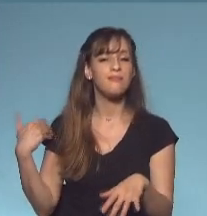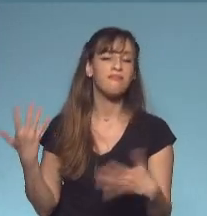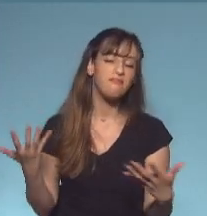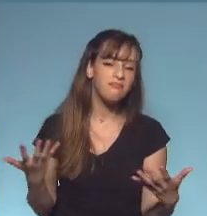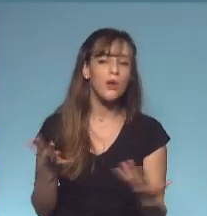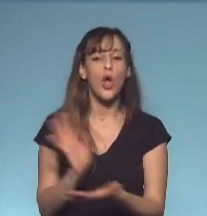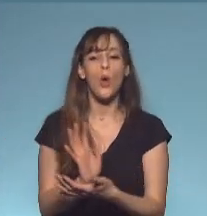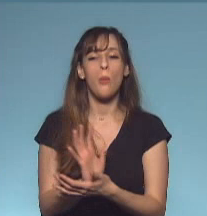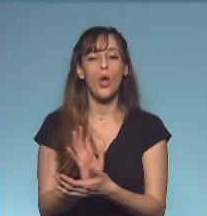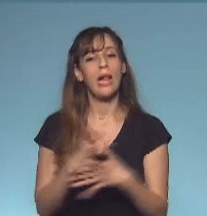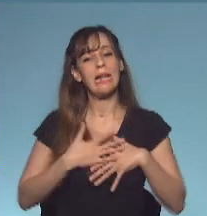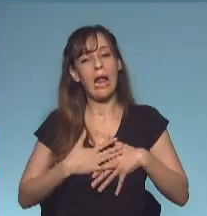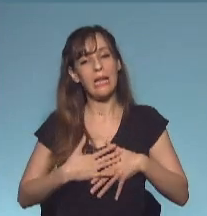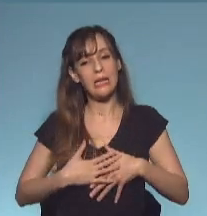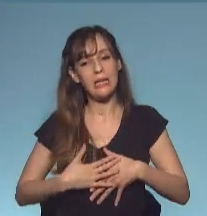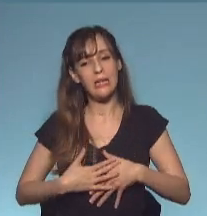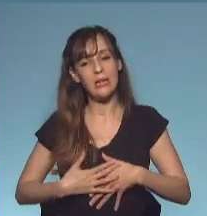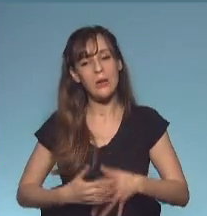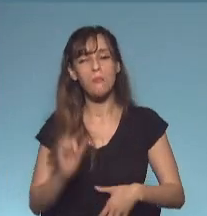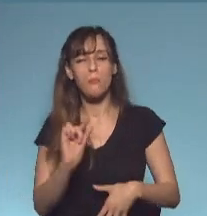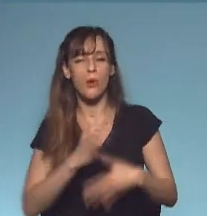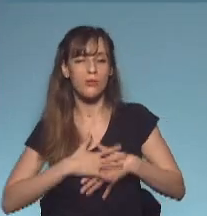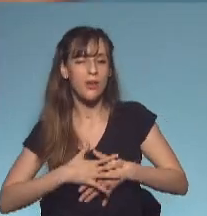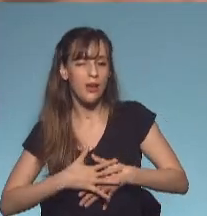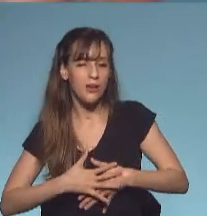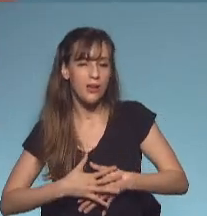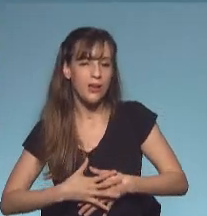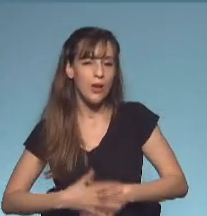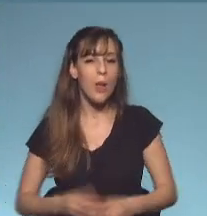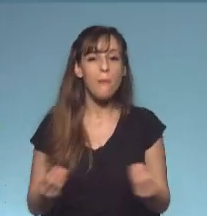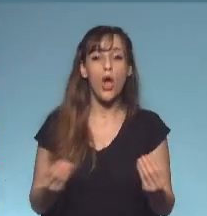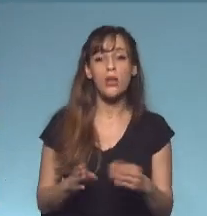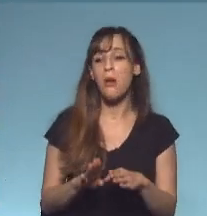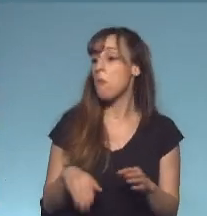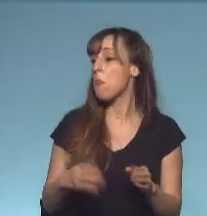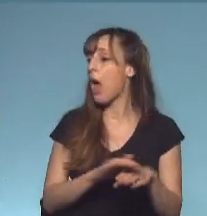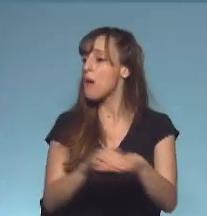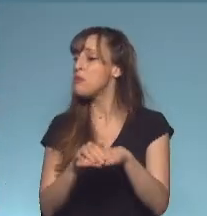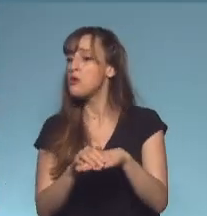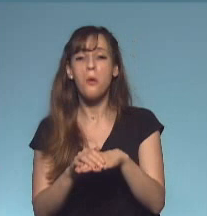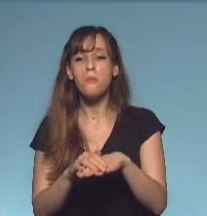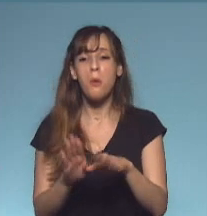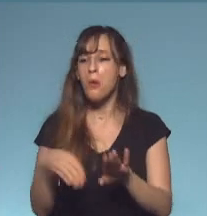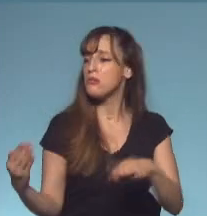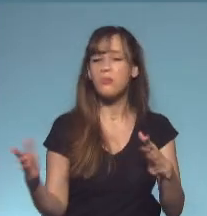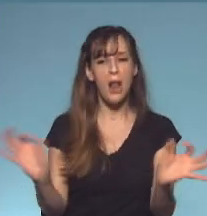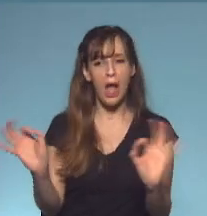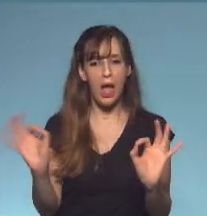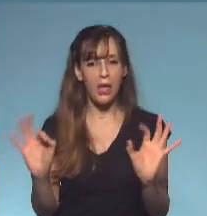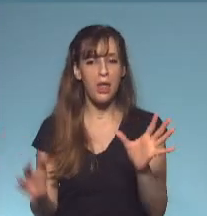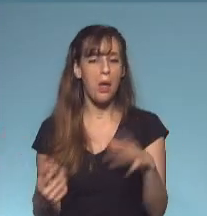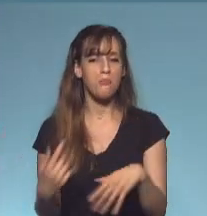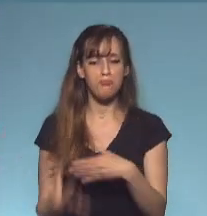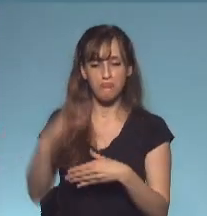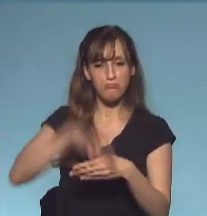estábamos más seguros o más tranquilos, porque no picaban cerca los contagios, hoy hay que cambiarlo y muy rápidamente.